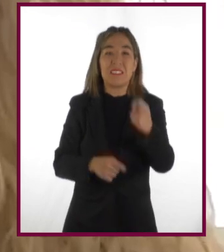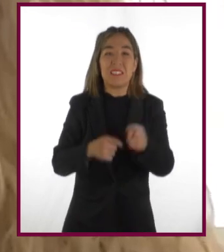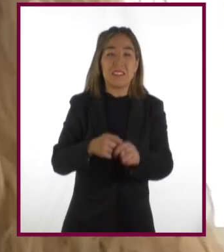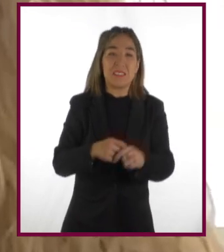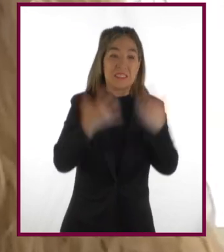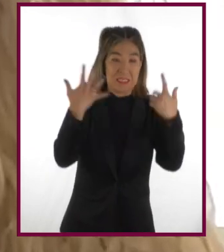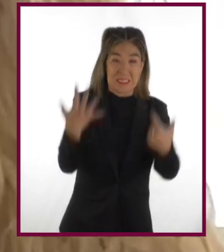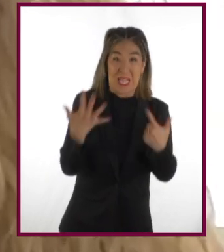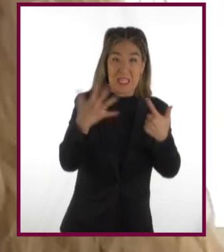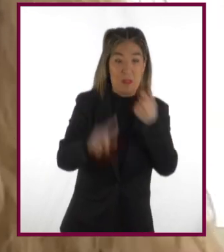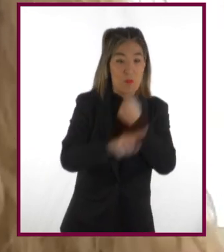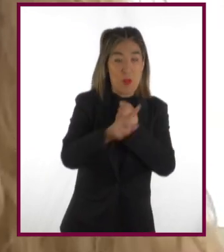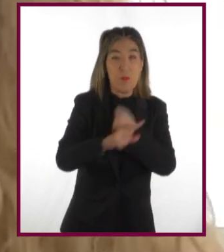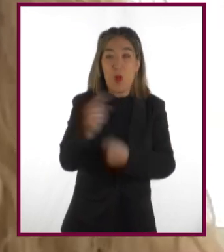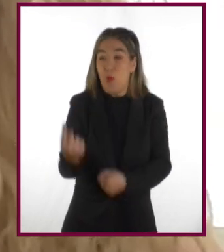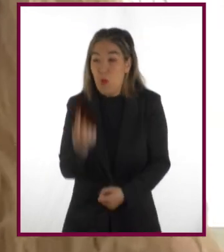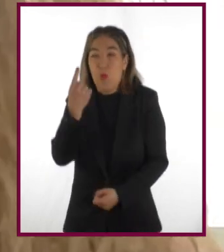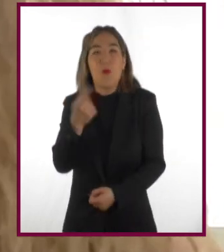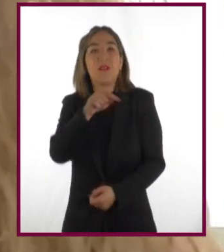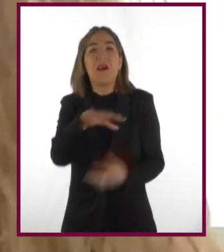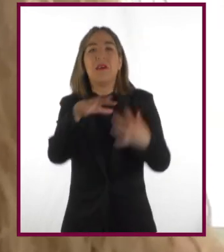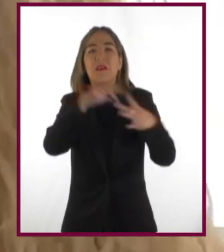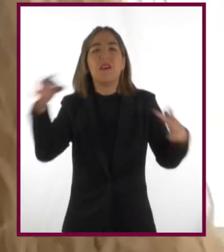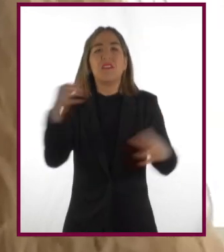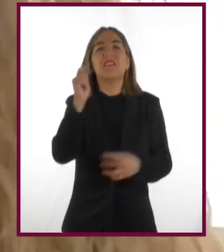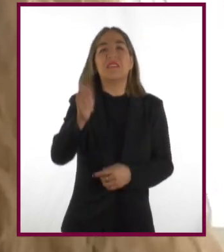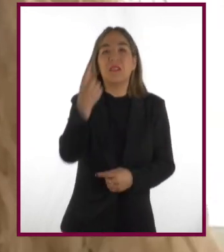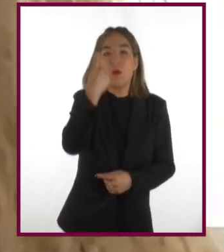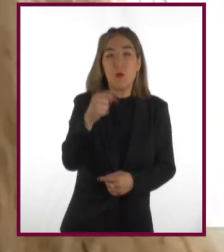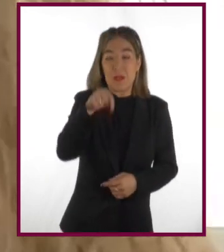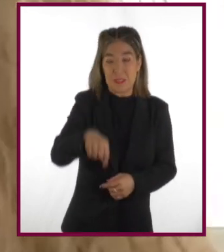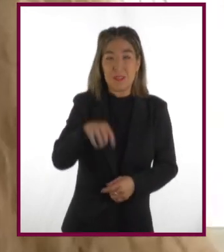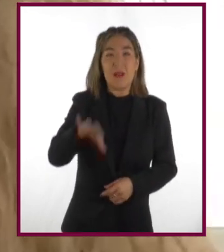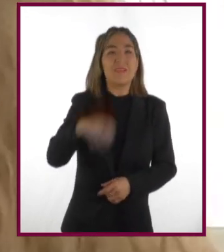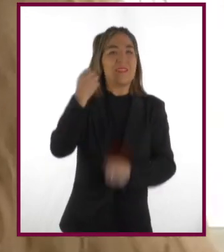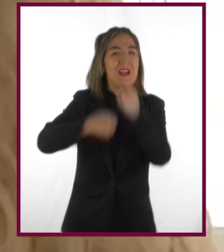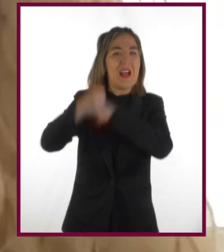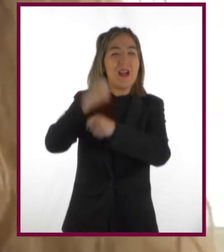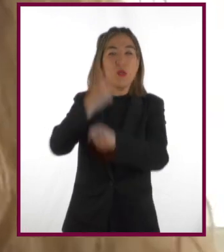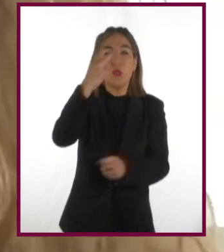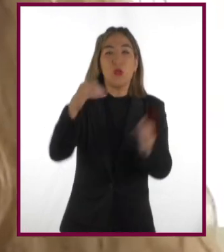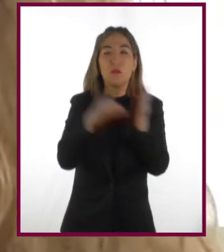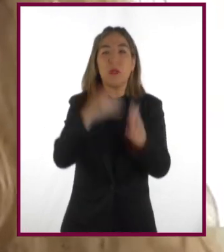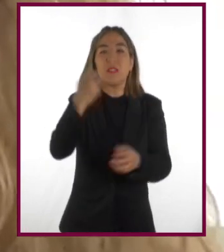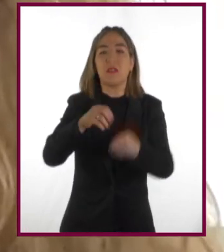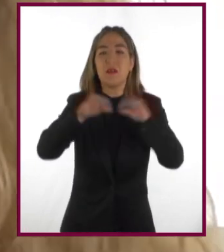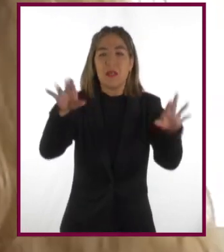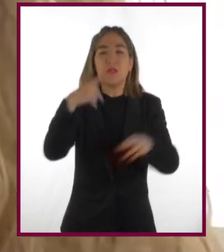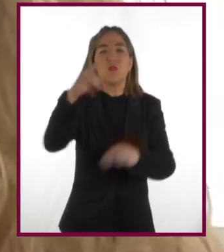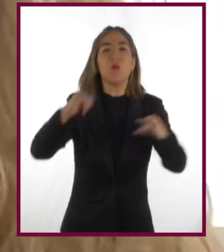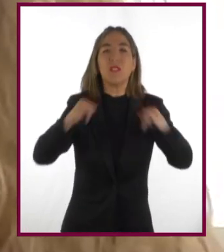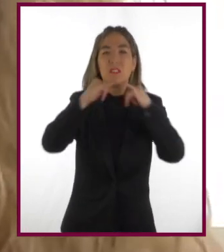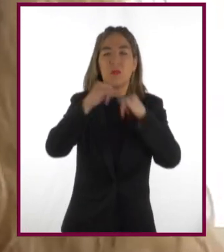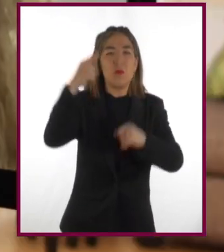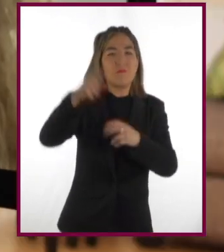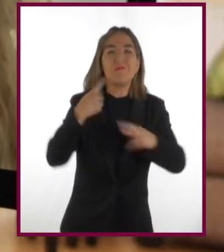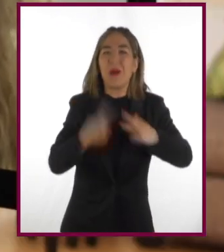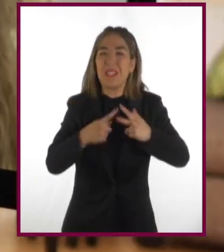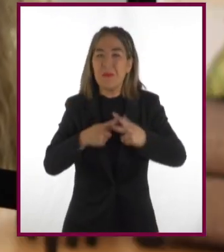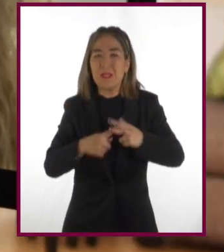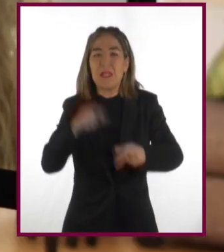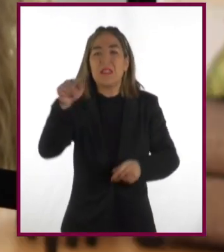problemas matemáticos del milenio seleccionados en el año 2000 por el Instituto Clay de